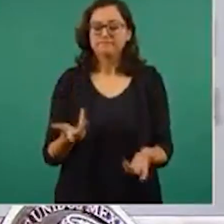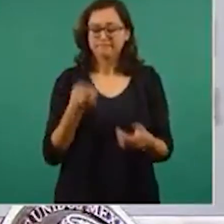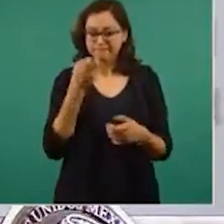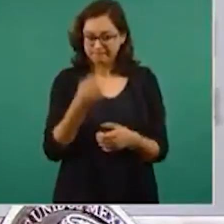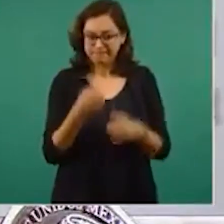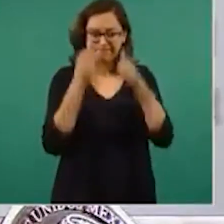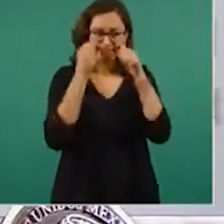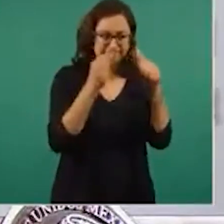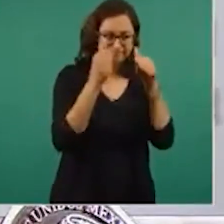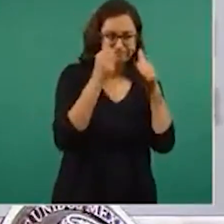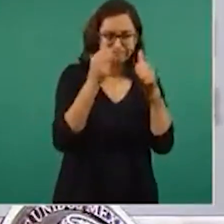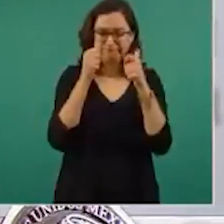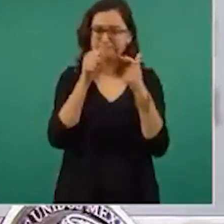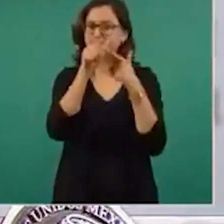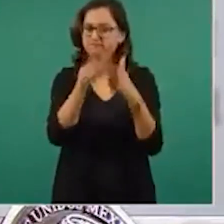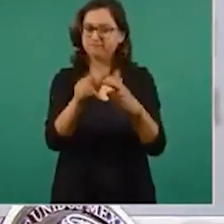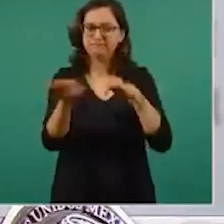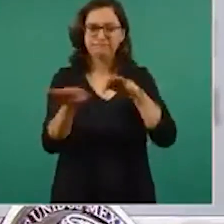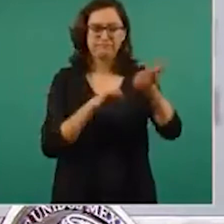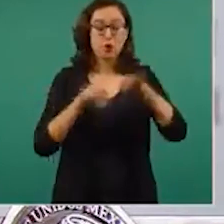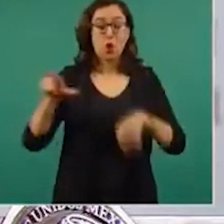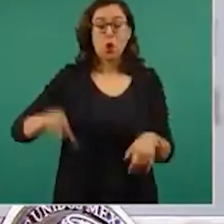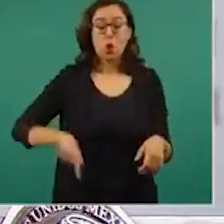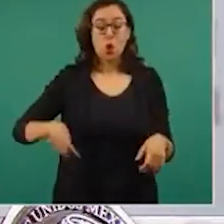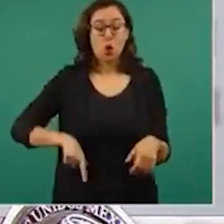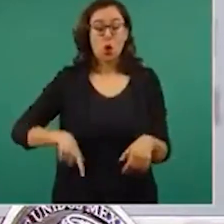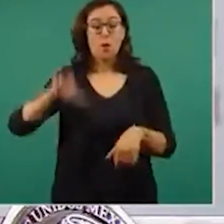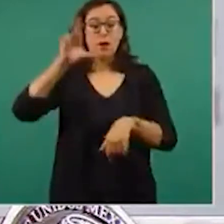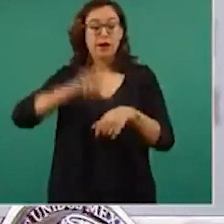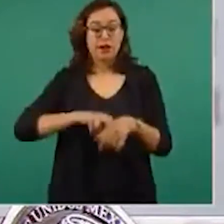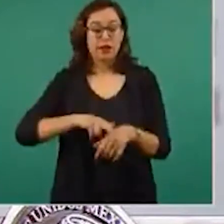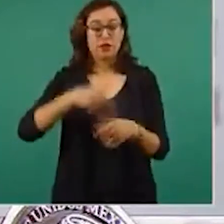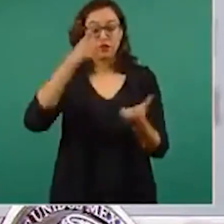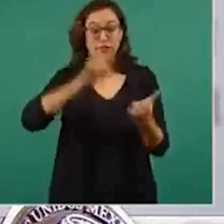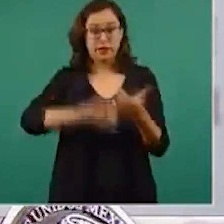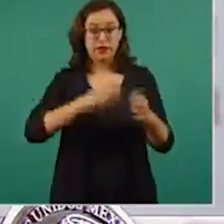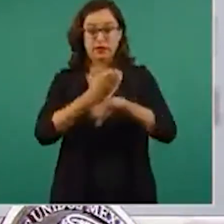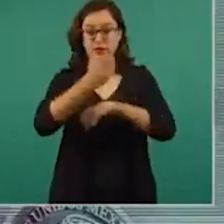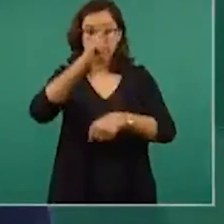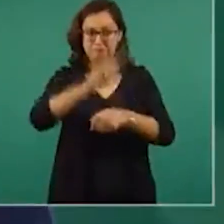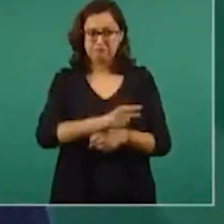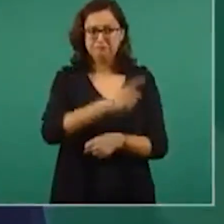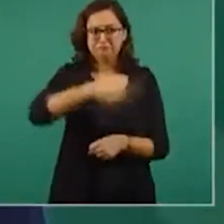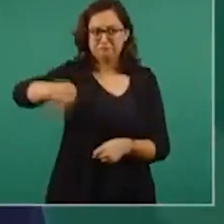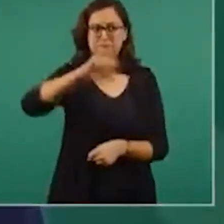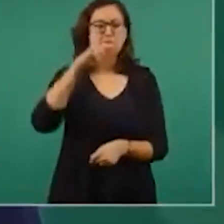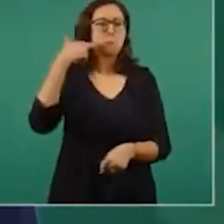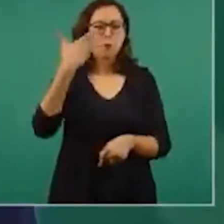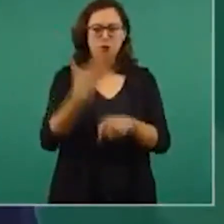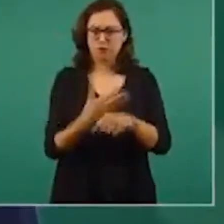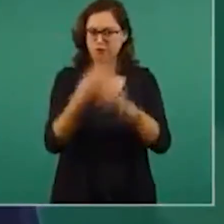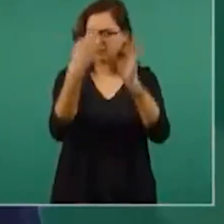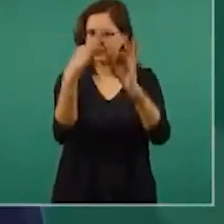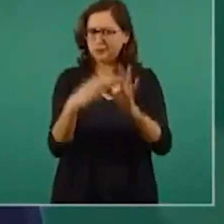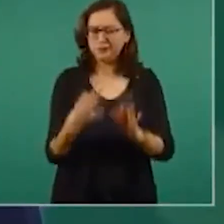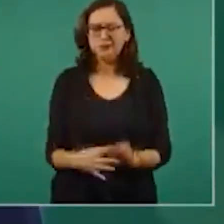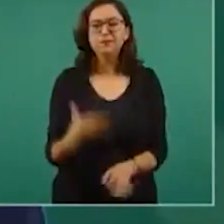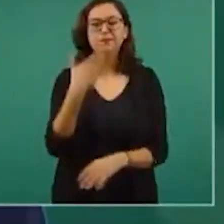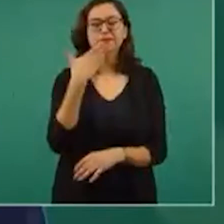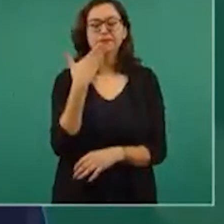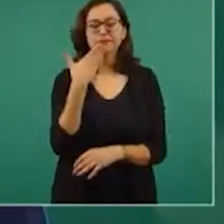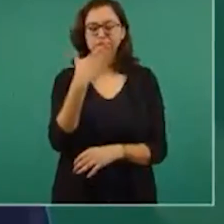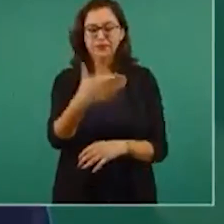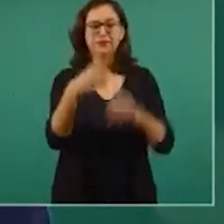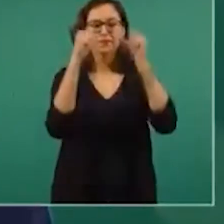buena, queremos destacarlo, hay un gran sentido de responsabilidad y una respuesta muy inmediata,